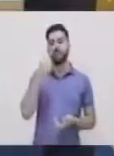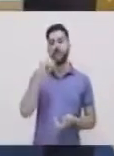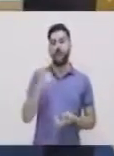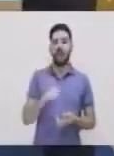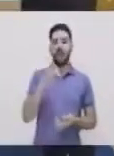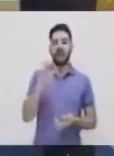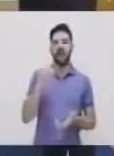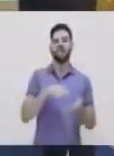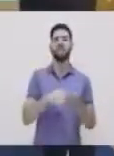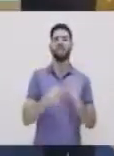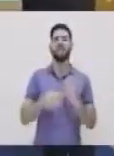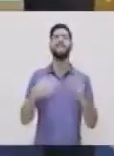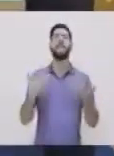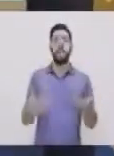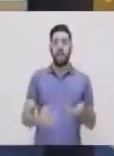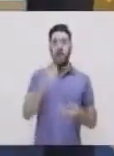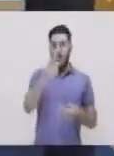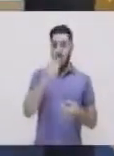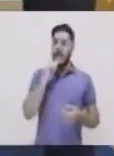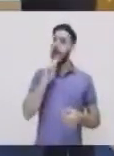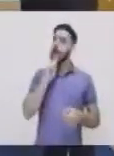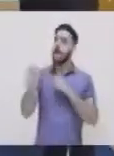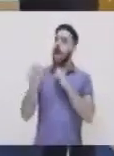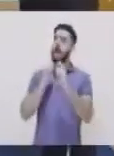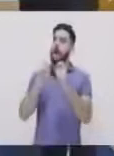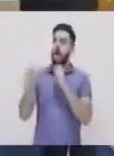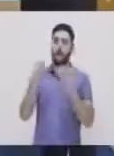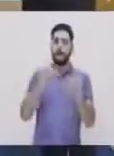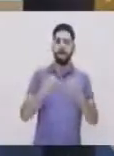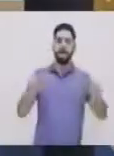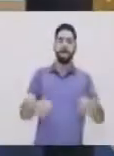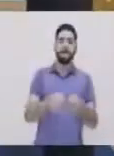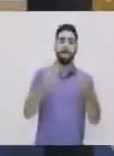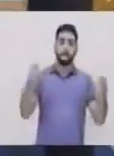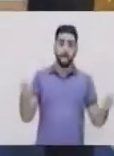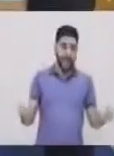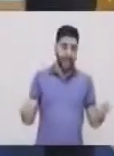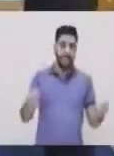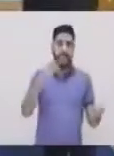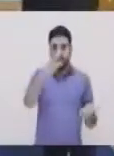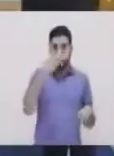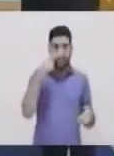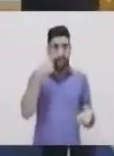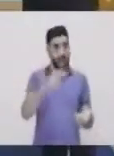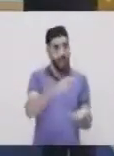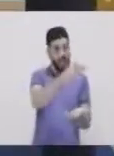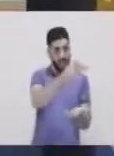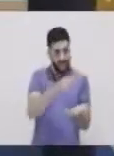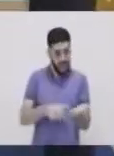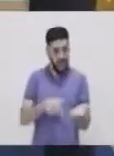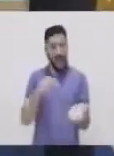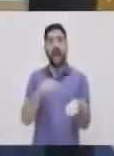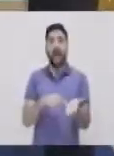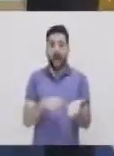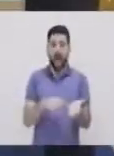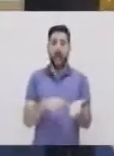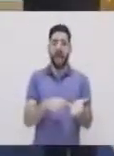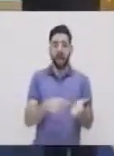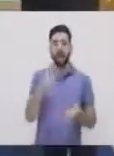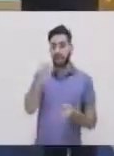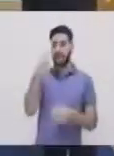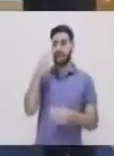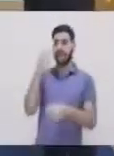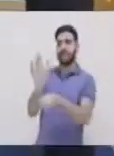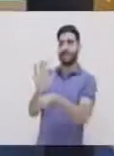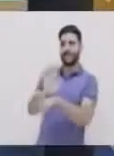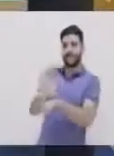texto periodístico? Toma en cuenta si has leído noticias en la prensa, visto noticieros en la televisión, escuchado radio de noticias. ¿Qué crees